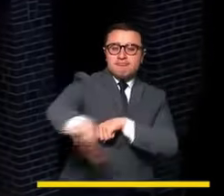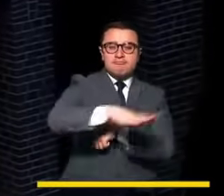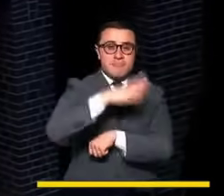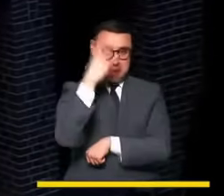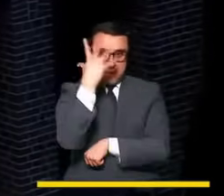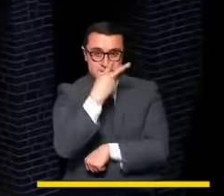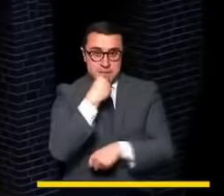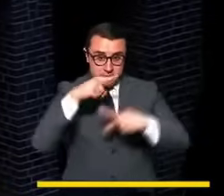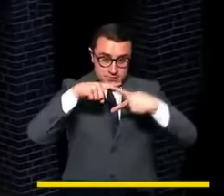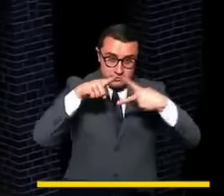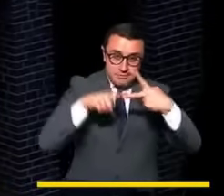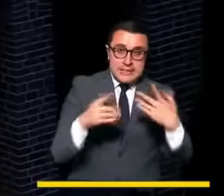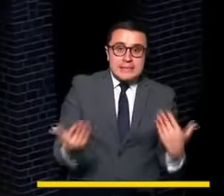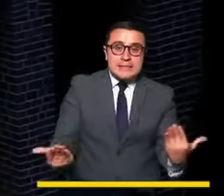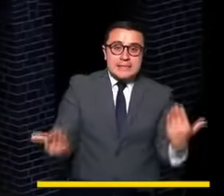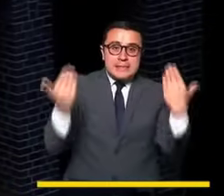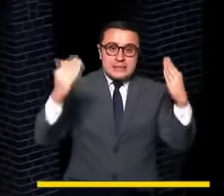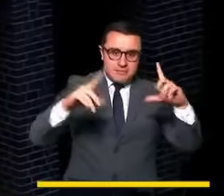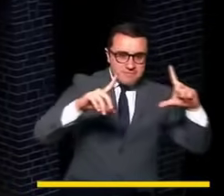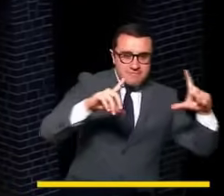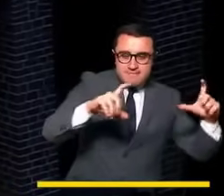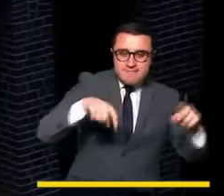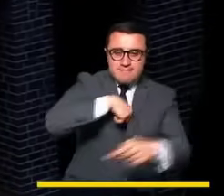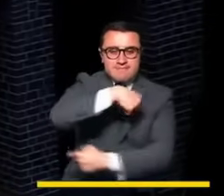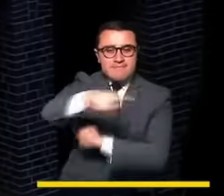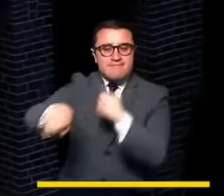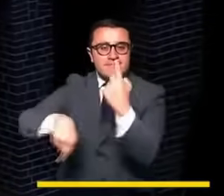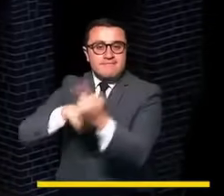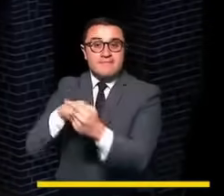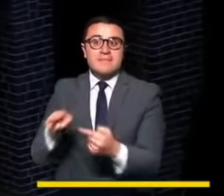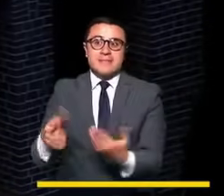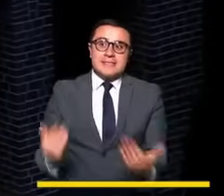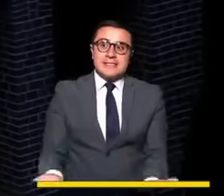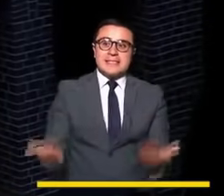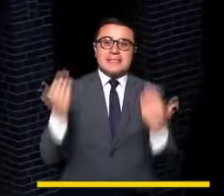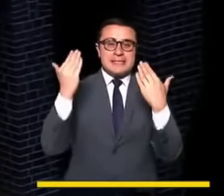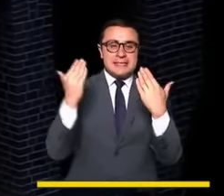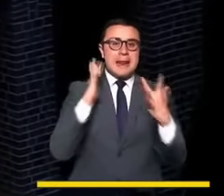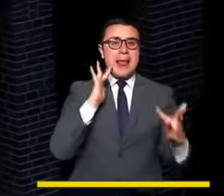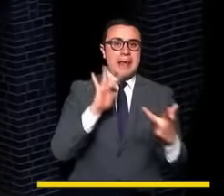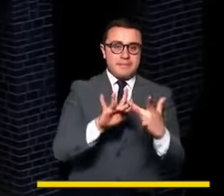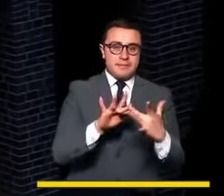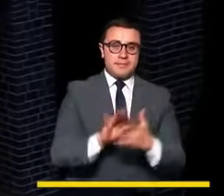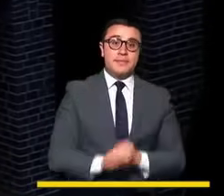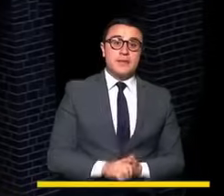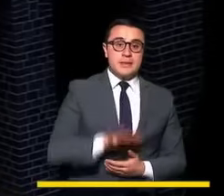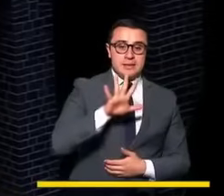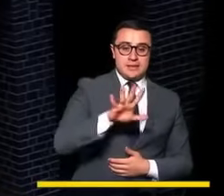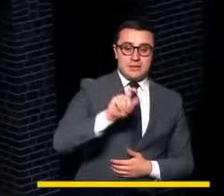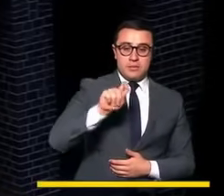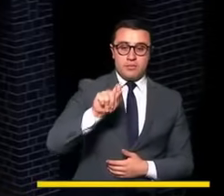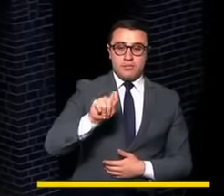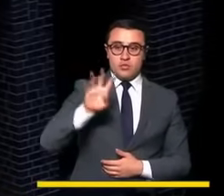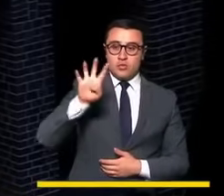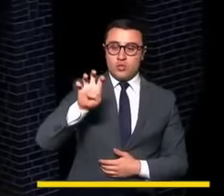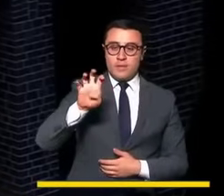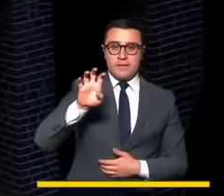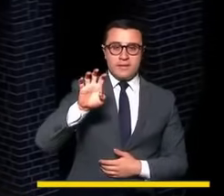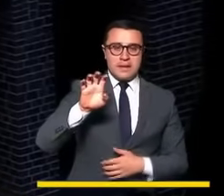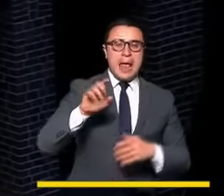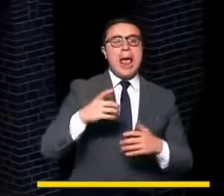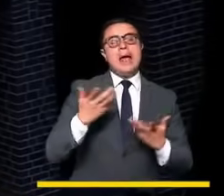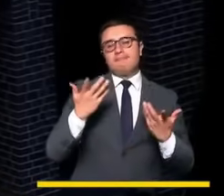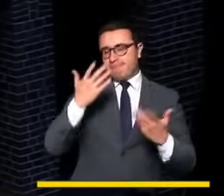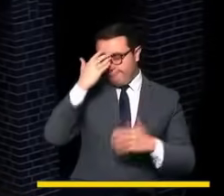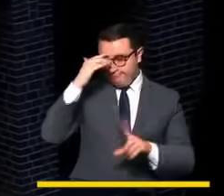el motor del turismo, porque es el turismo que necesitamos. 5.9 colombianos, yo les iba a hacer